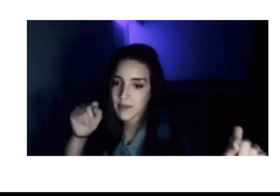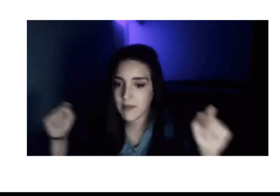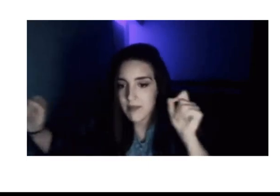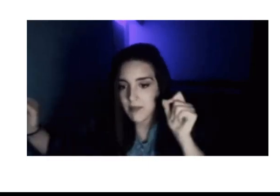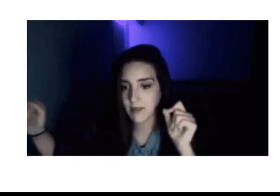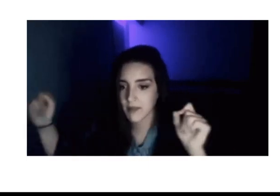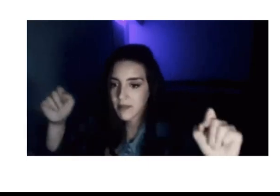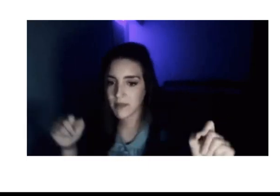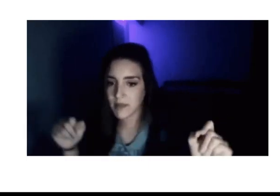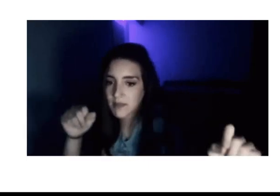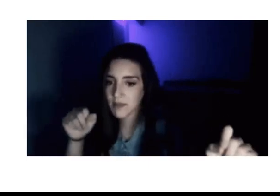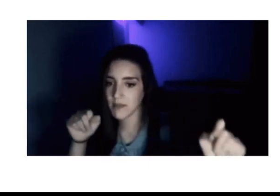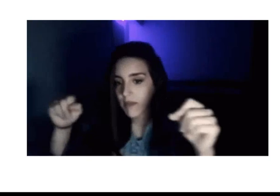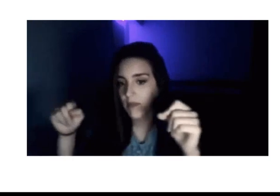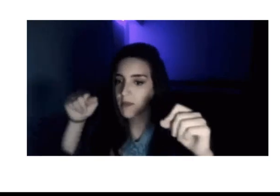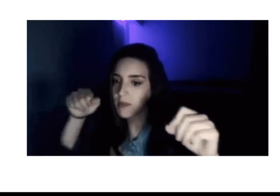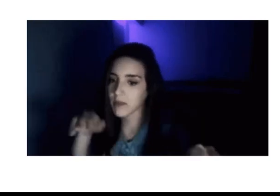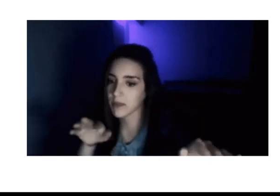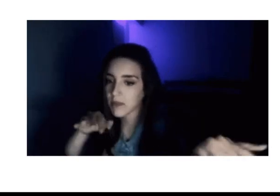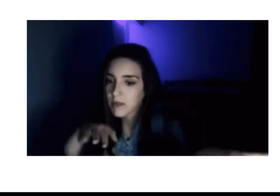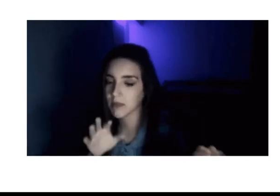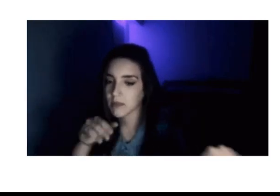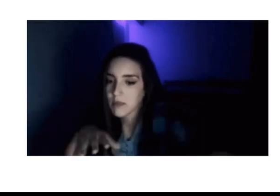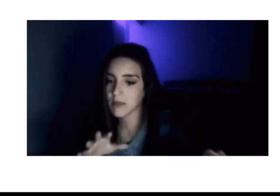la eclosión del feminismo, ¿no?